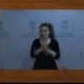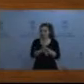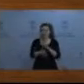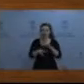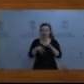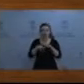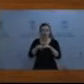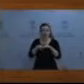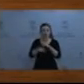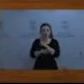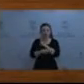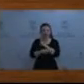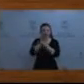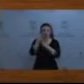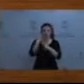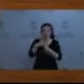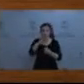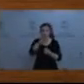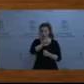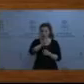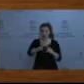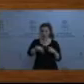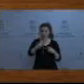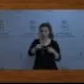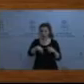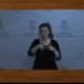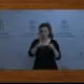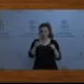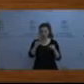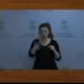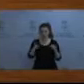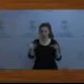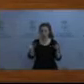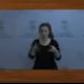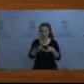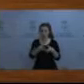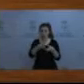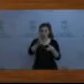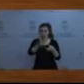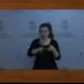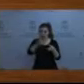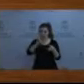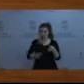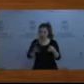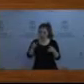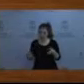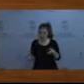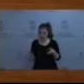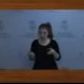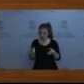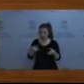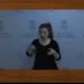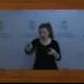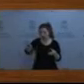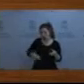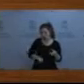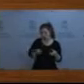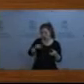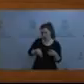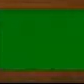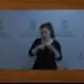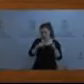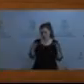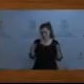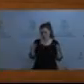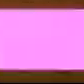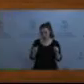permitir que la próxima semana en Asturias también haya un grupo de personas que van a verse acogidas en nuestra tierra. Y